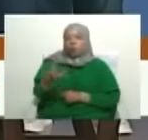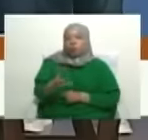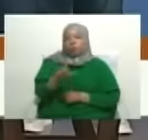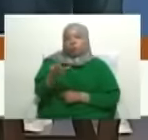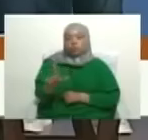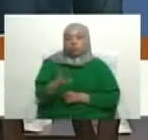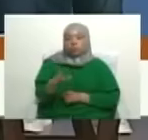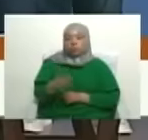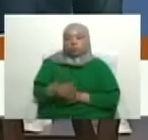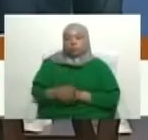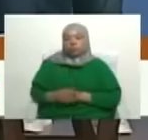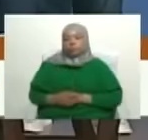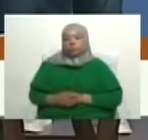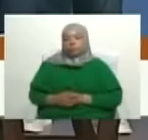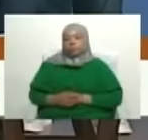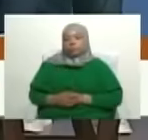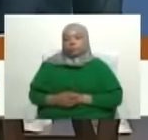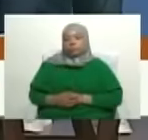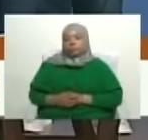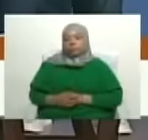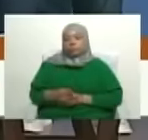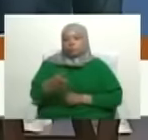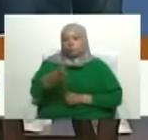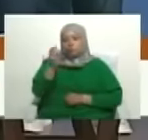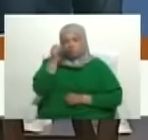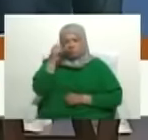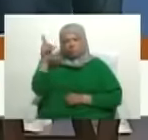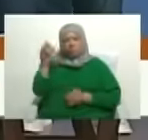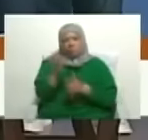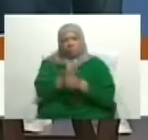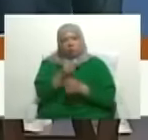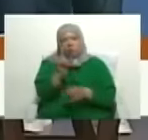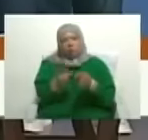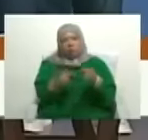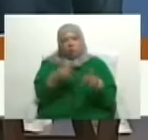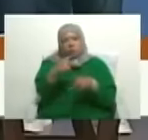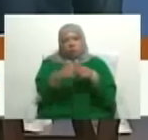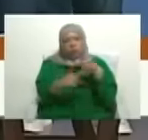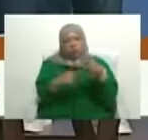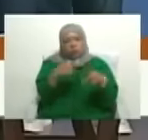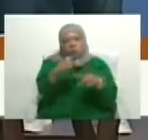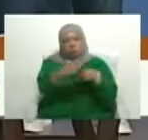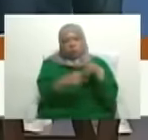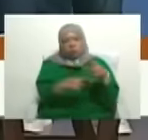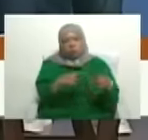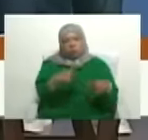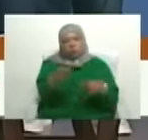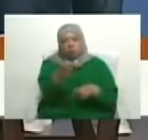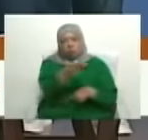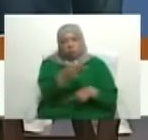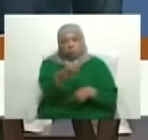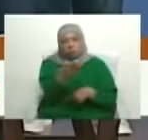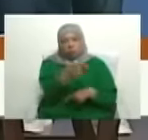notamos los órganos de inteligencia venezolanos que habían unos procesos de buscar